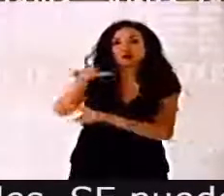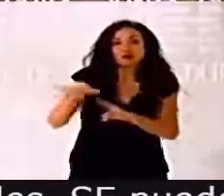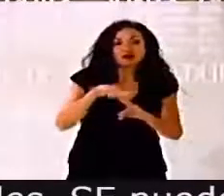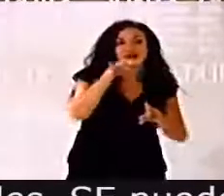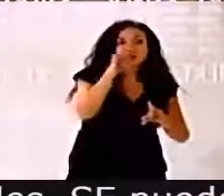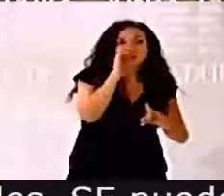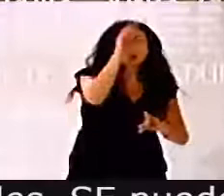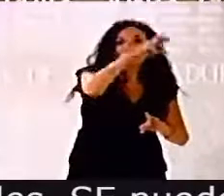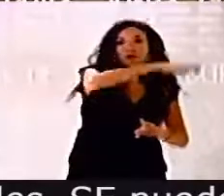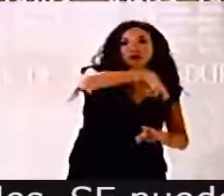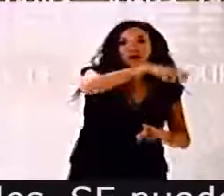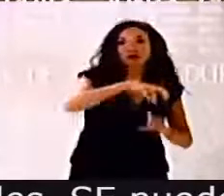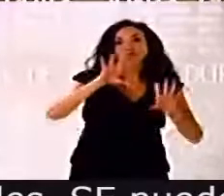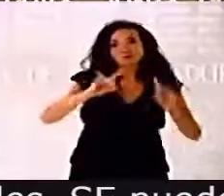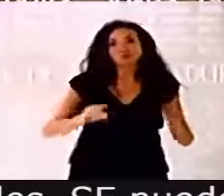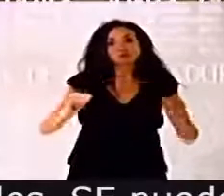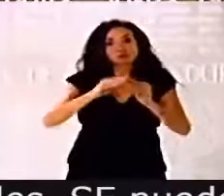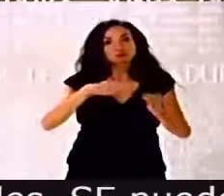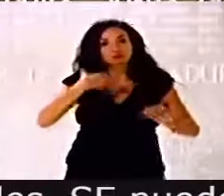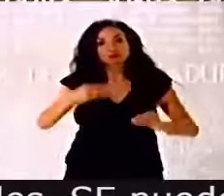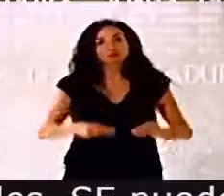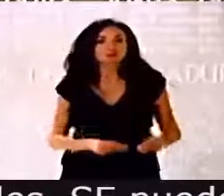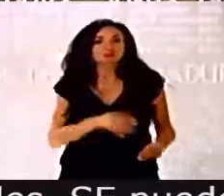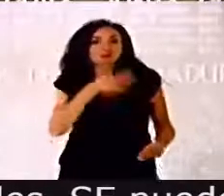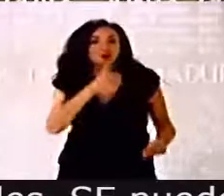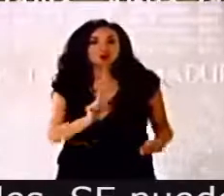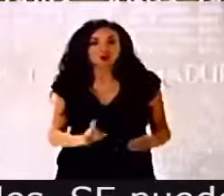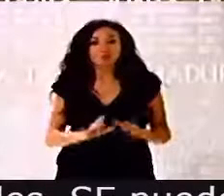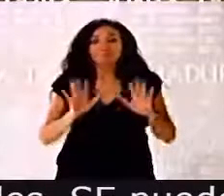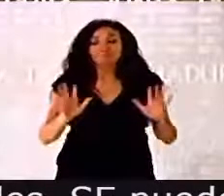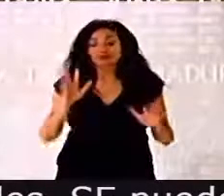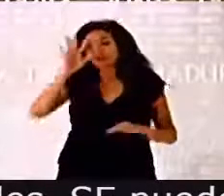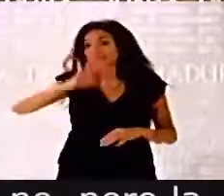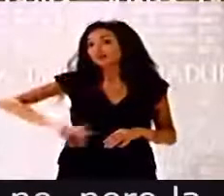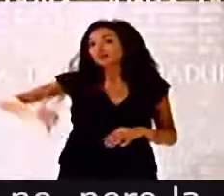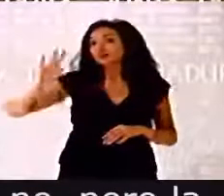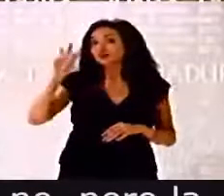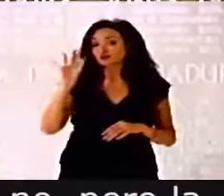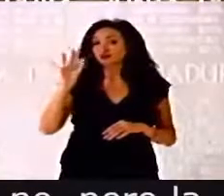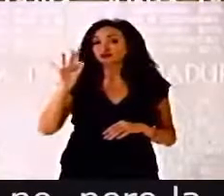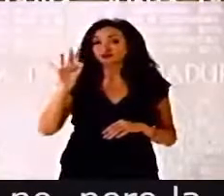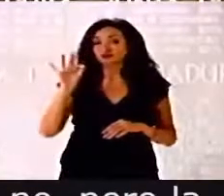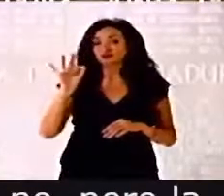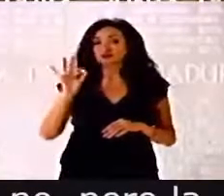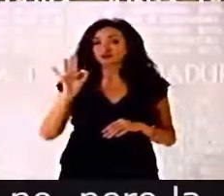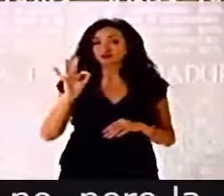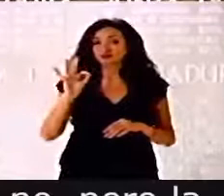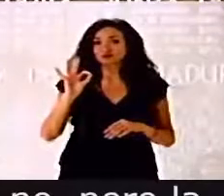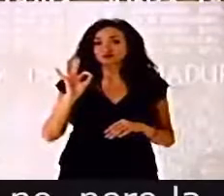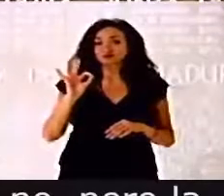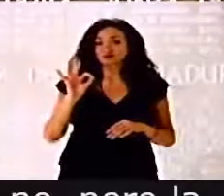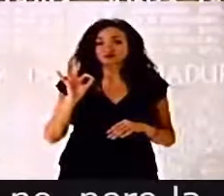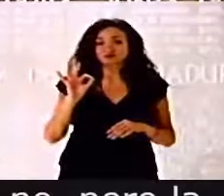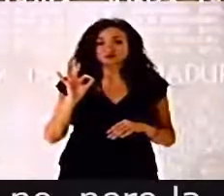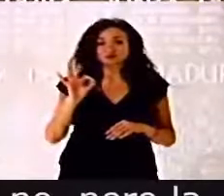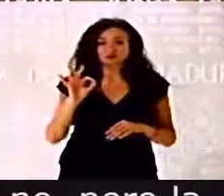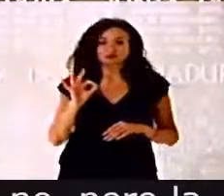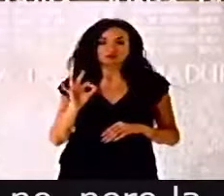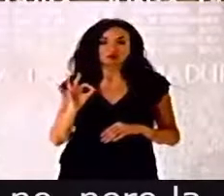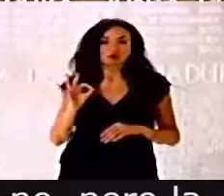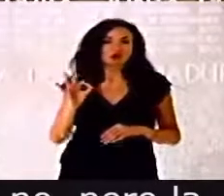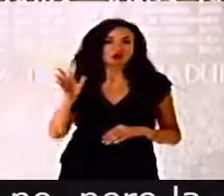no? Pero la reflexión a este respecto que ha hecho muchas veces el presidente y que ustedes le han oído